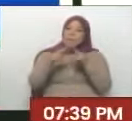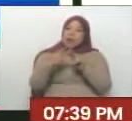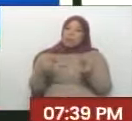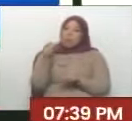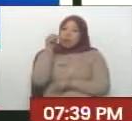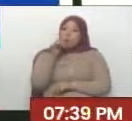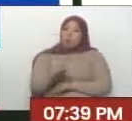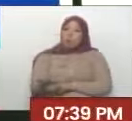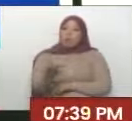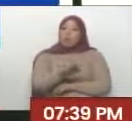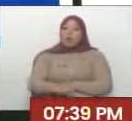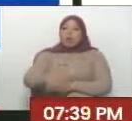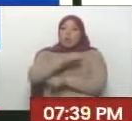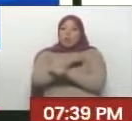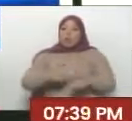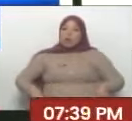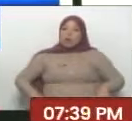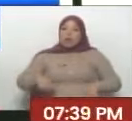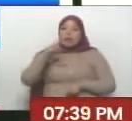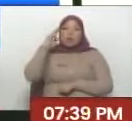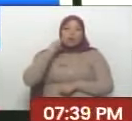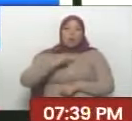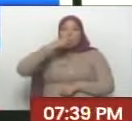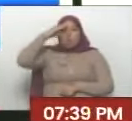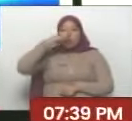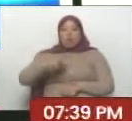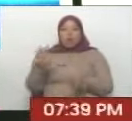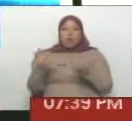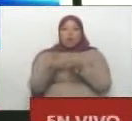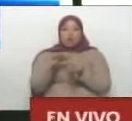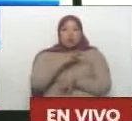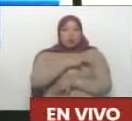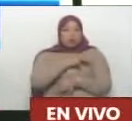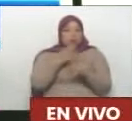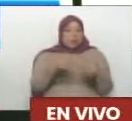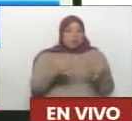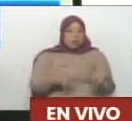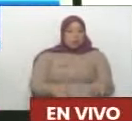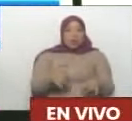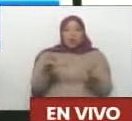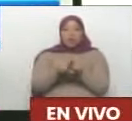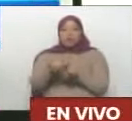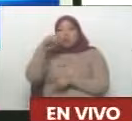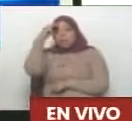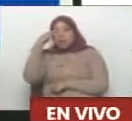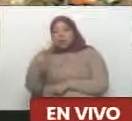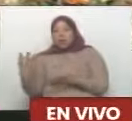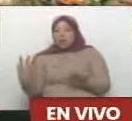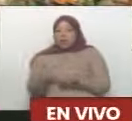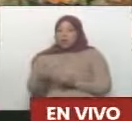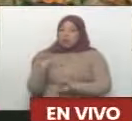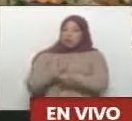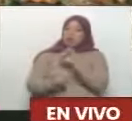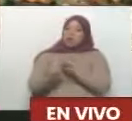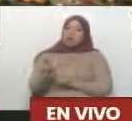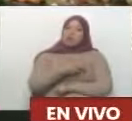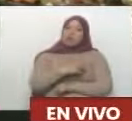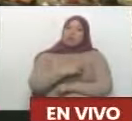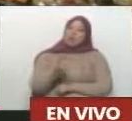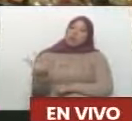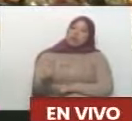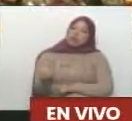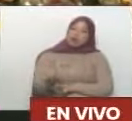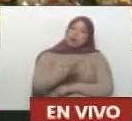y tenemos Fuerza Armada Nacional Bolivariana, Unión Cívico-Militar, para defender lo que es nuestro, cuando haya que